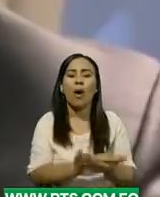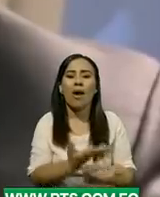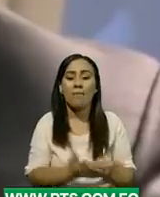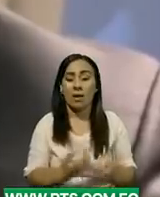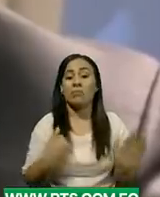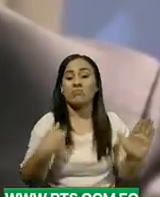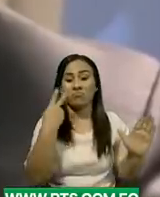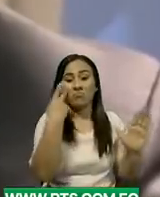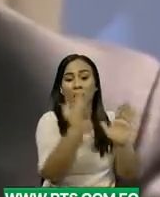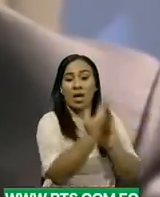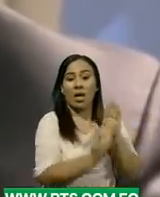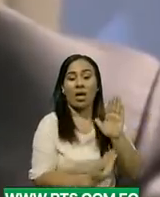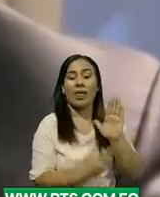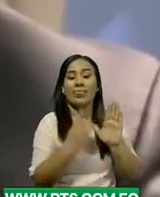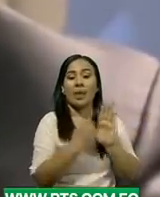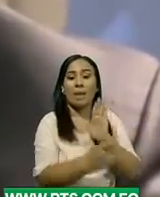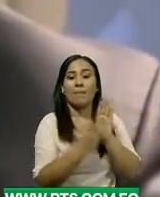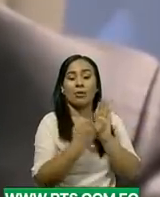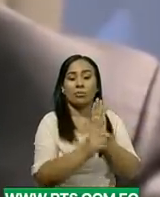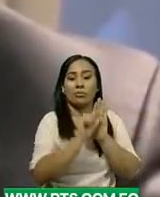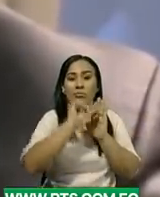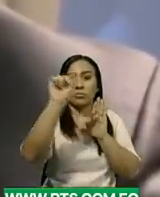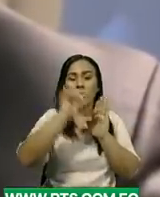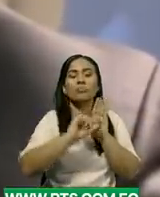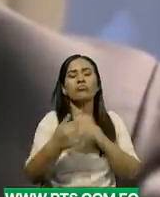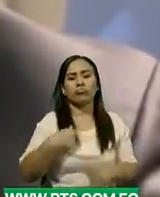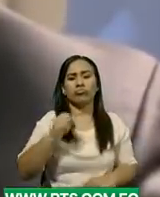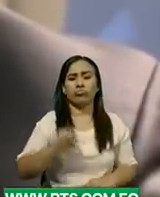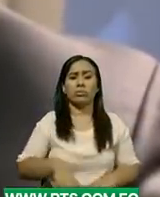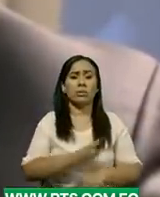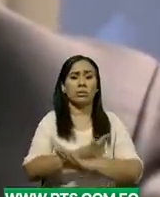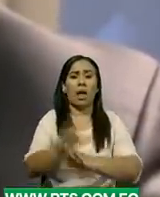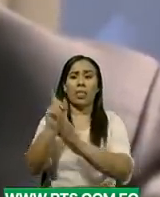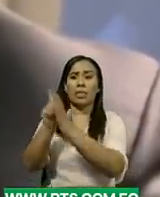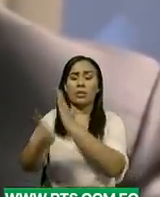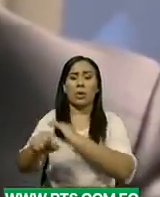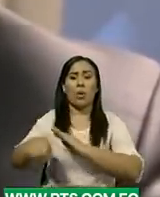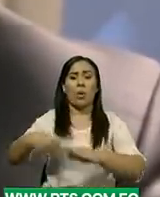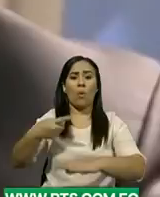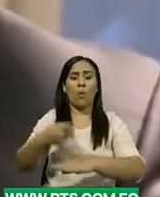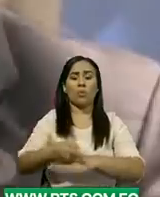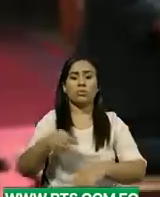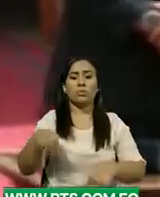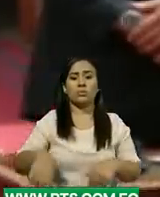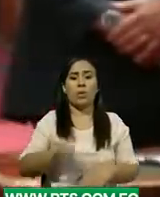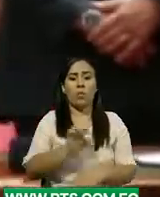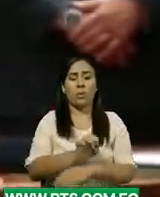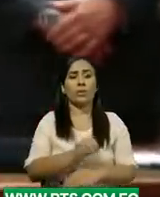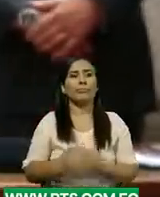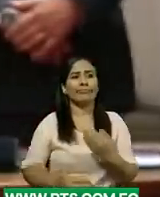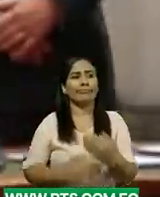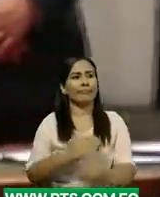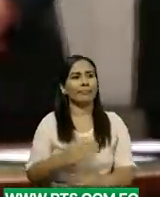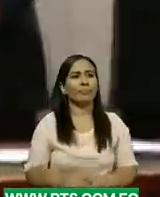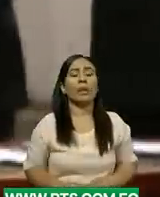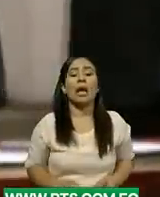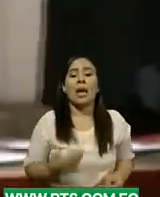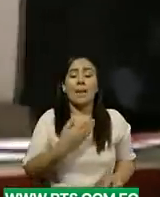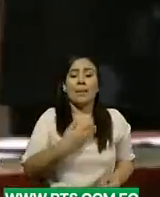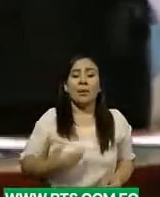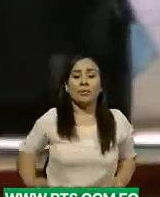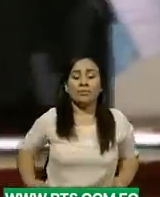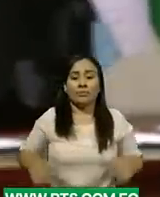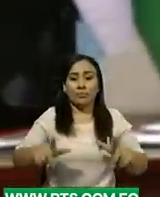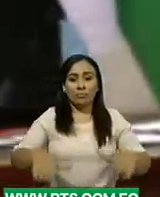los depósitos y vamos inmediatamente a hacer la denuncia en los juzgados ecuatorianos. Pero hay más. El presidente Moreno